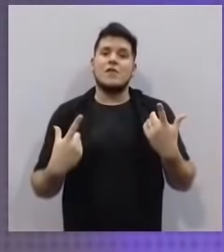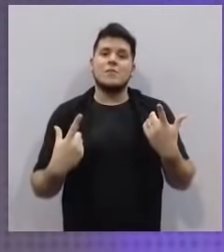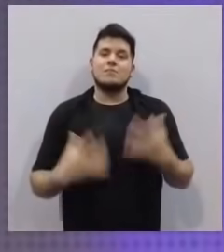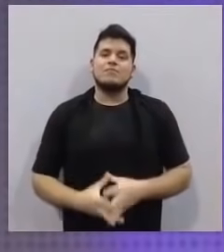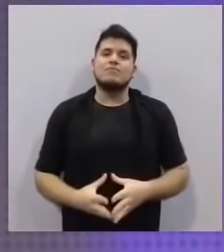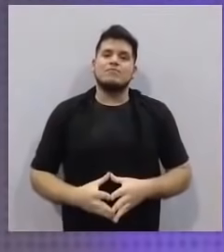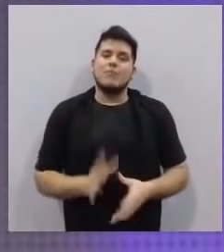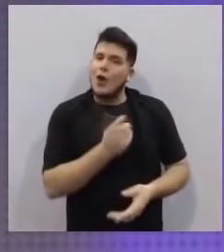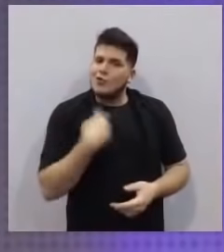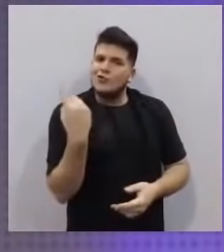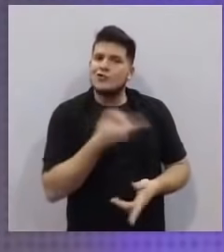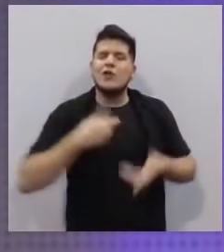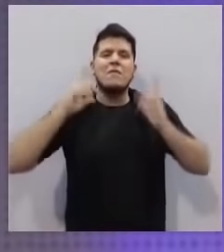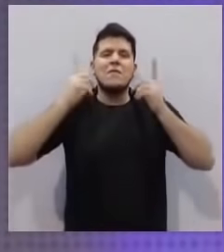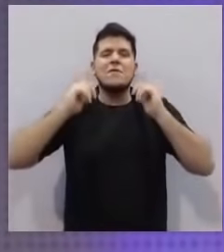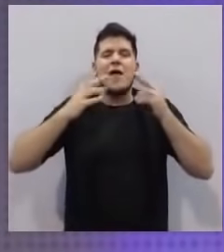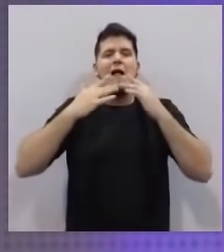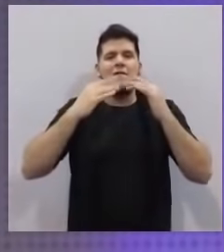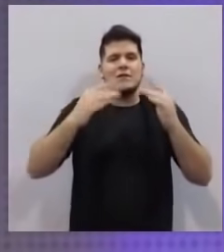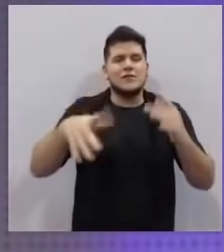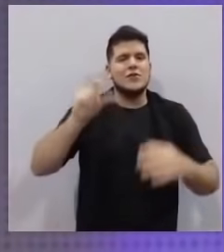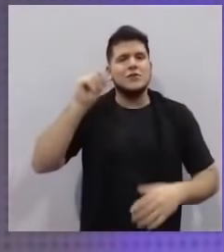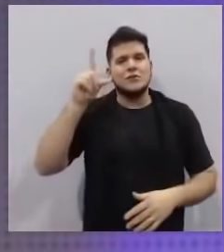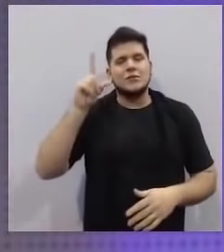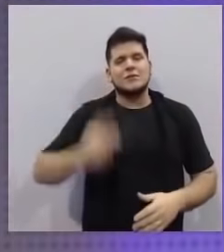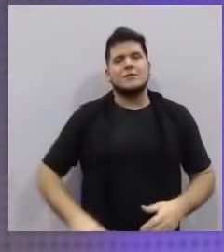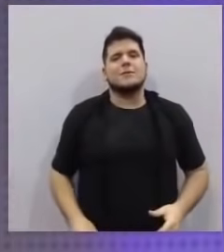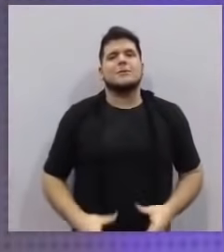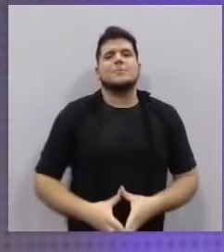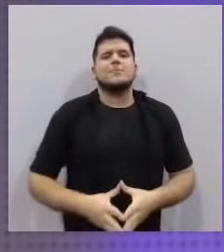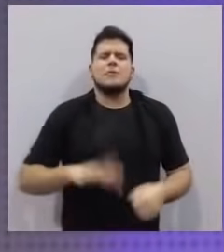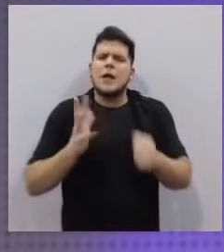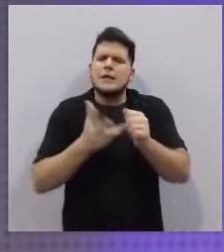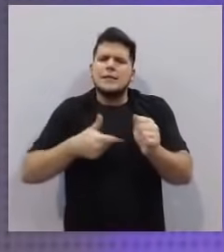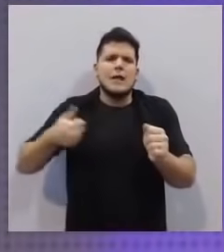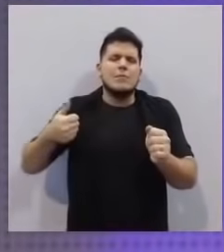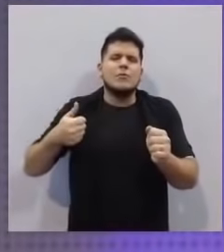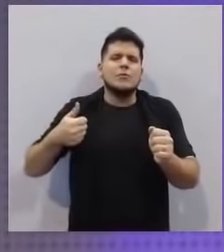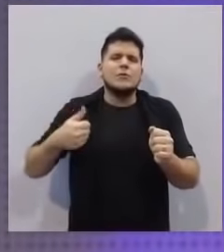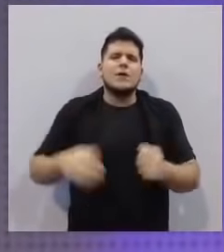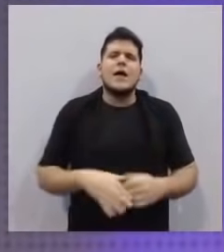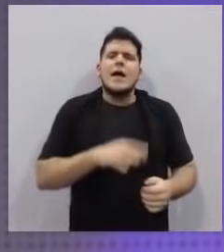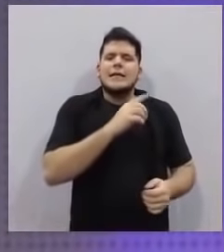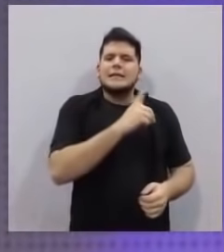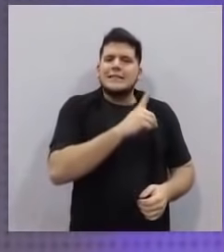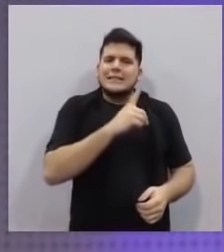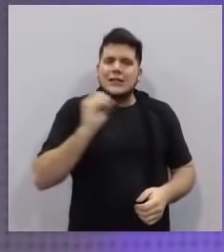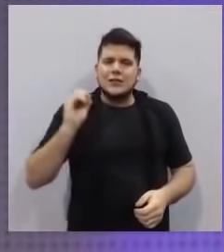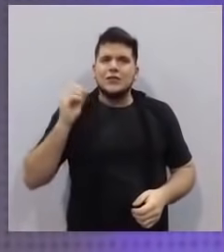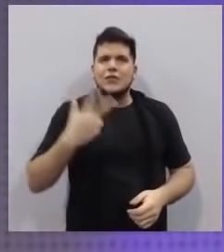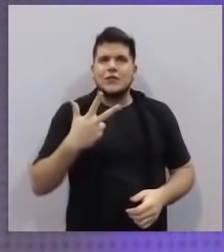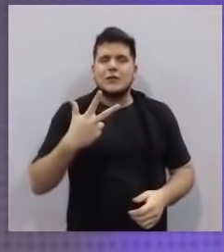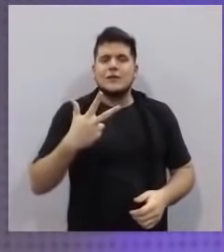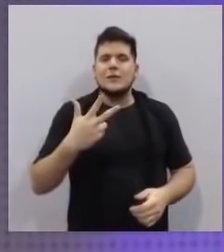lea plácido darlos el reino salmo 103 4 dice la biblia el